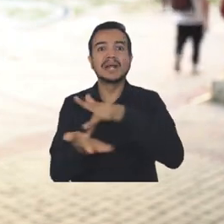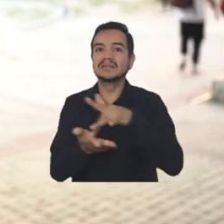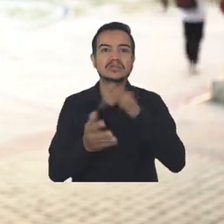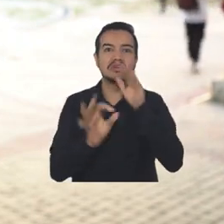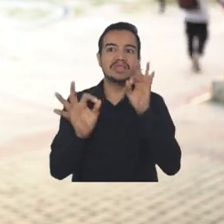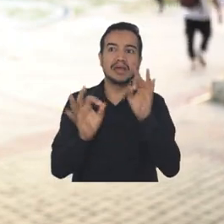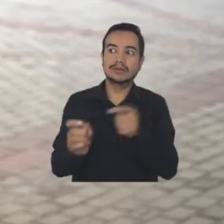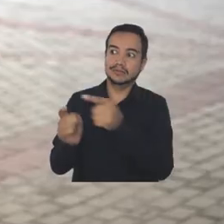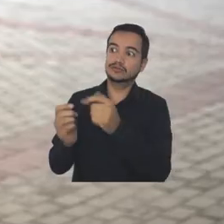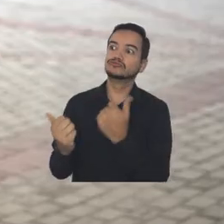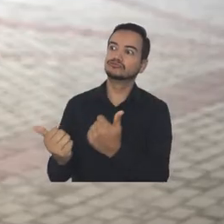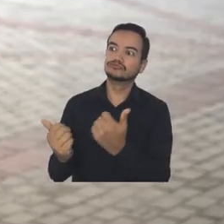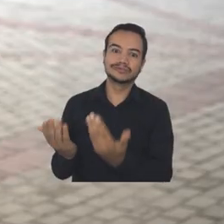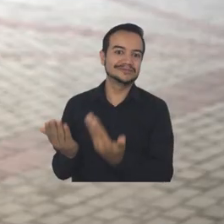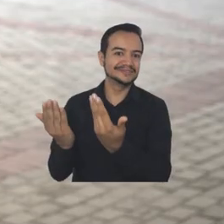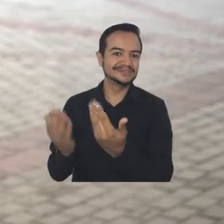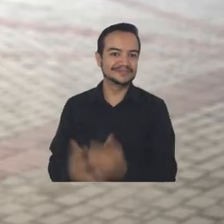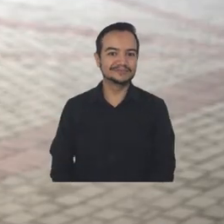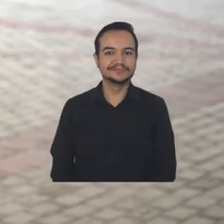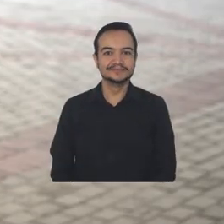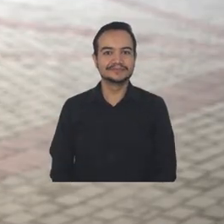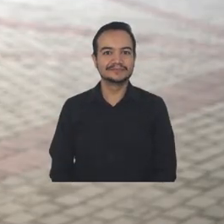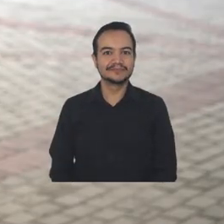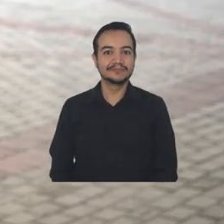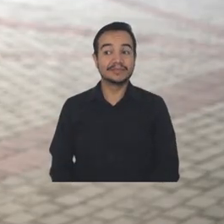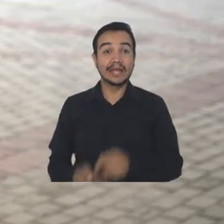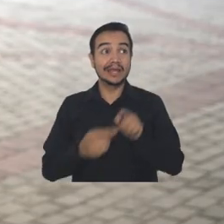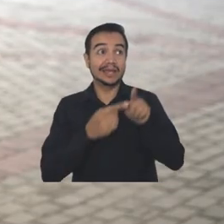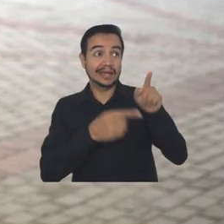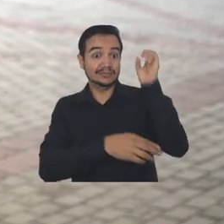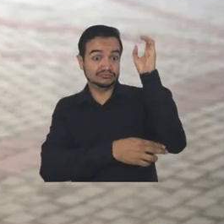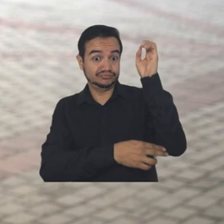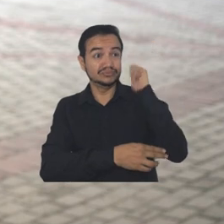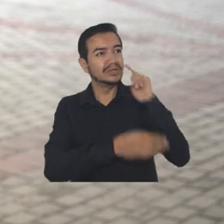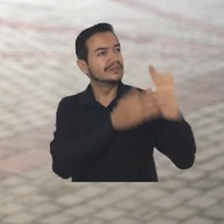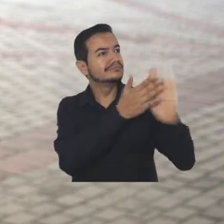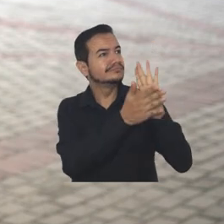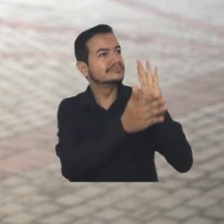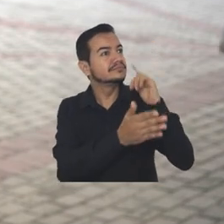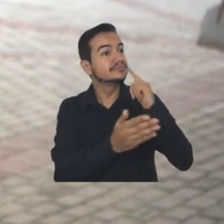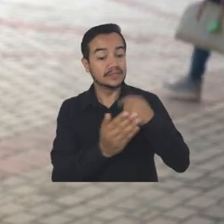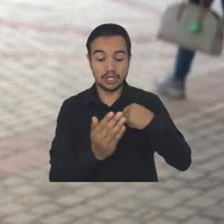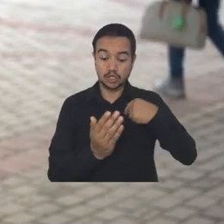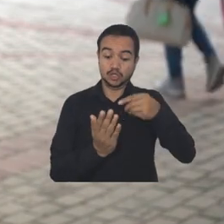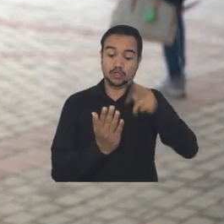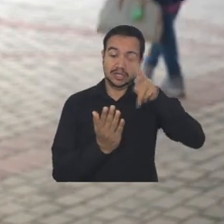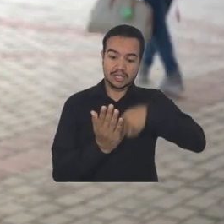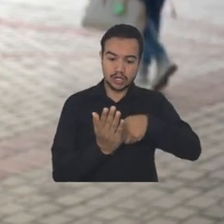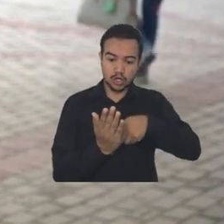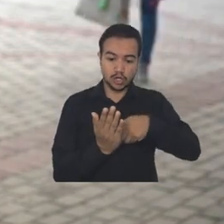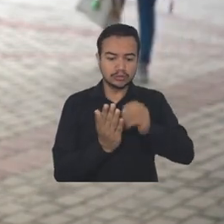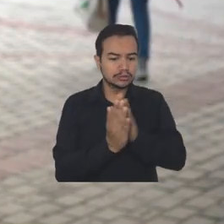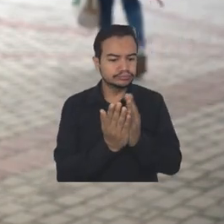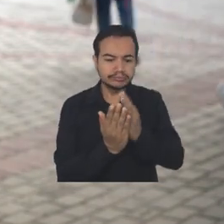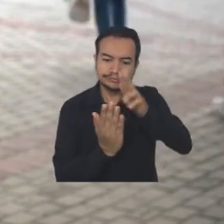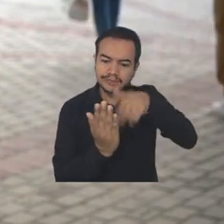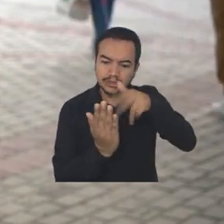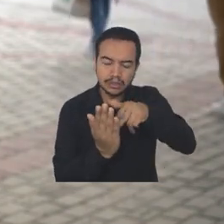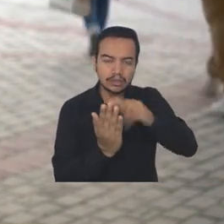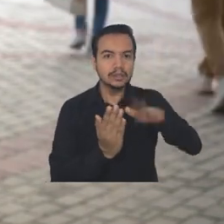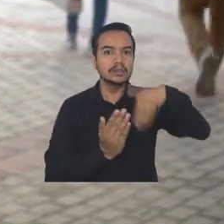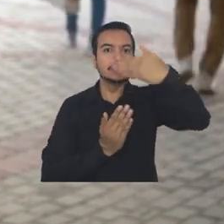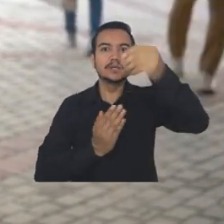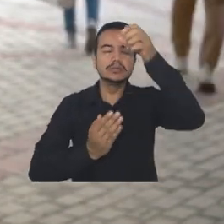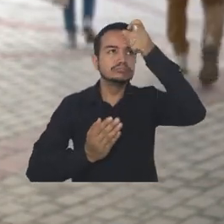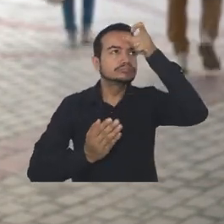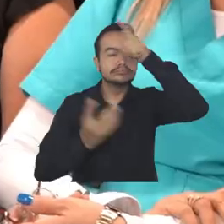en los eventos culturales. Lo que es la experiencia, y él decía que uno no vuelve siendo el mismo después de haber leído un libro, entonces eso me llamó